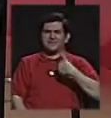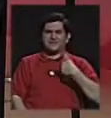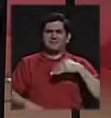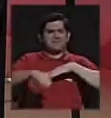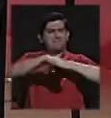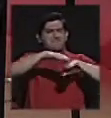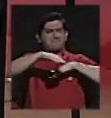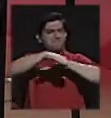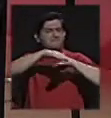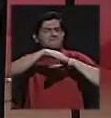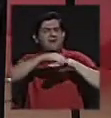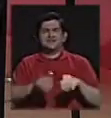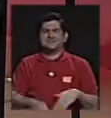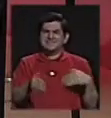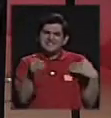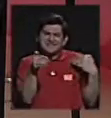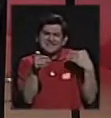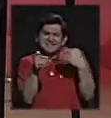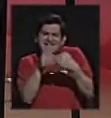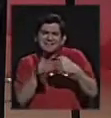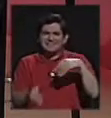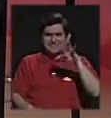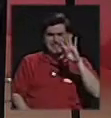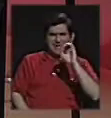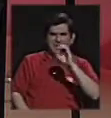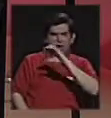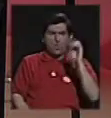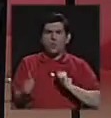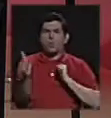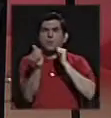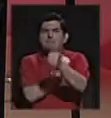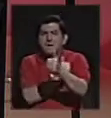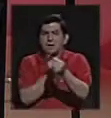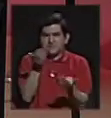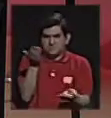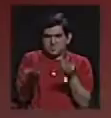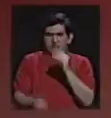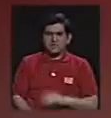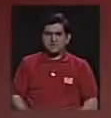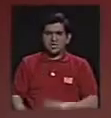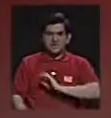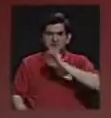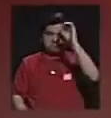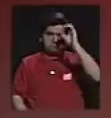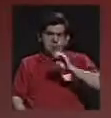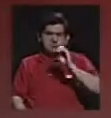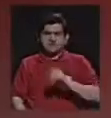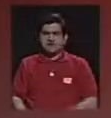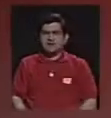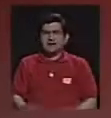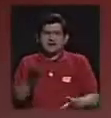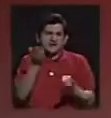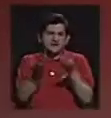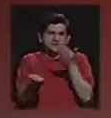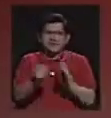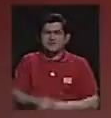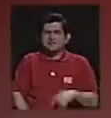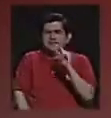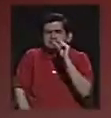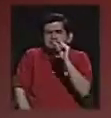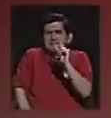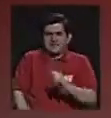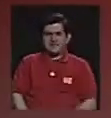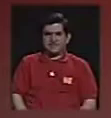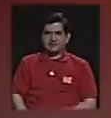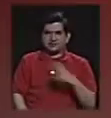base que se acerca a ese 40 o lo supera por un porcentaje mínimo,